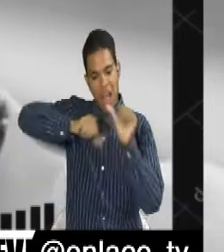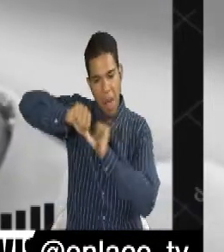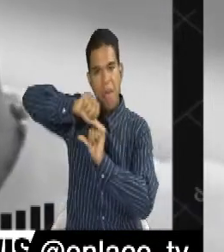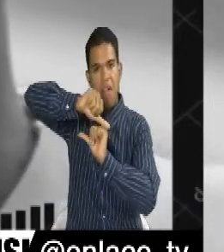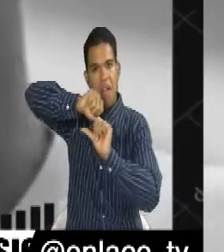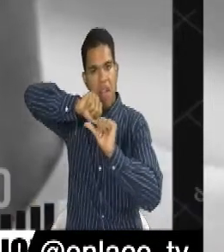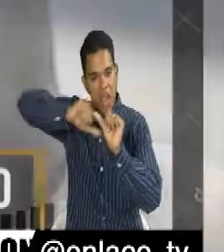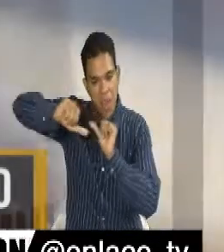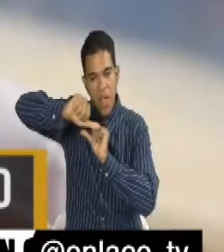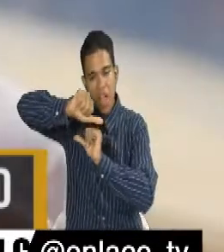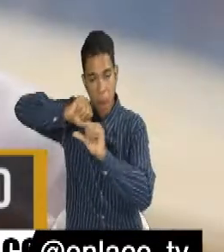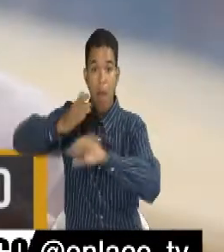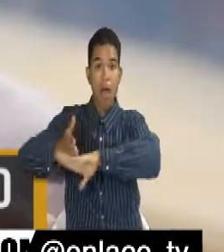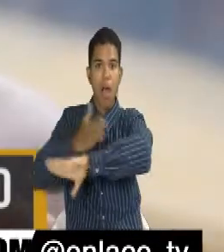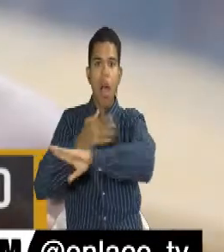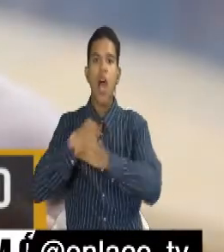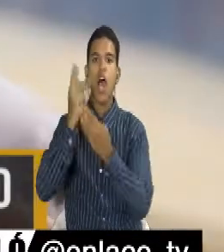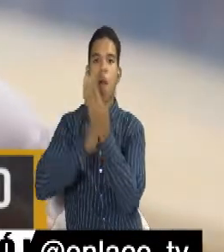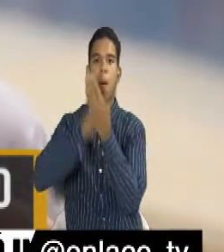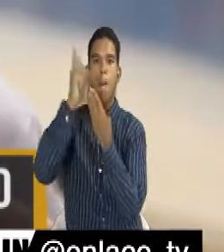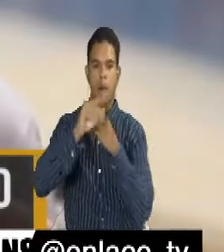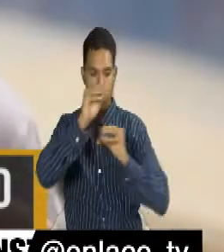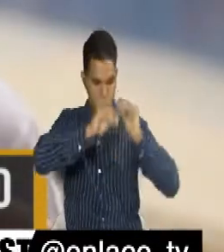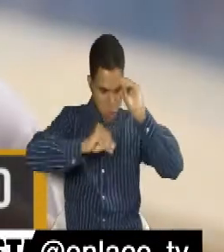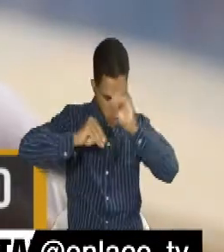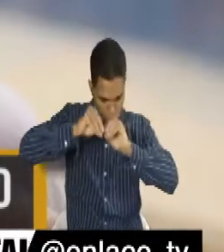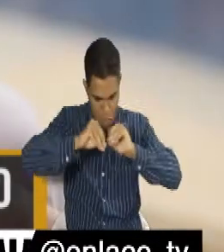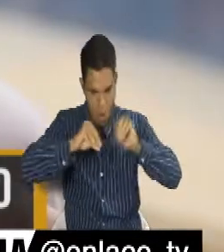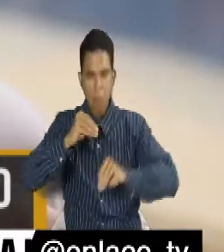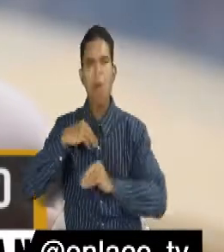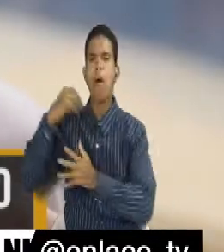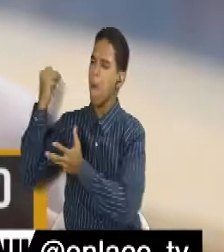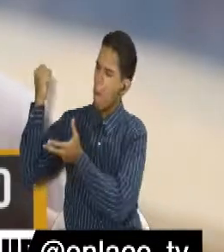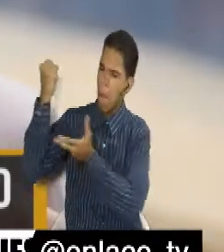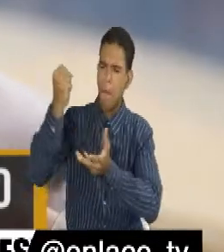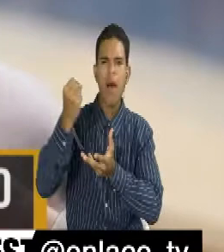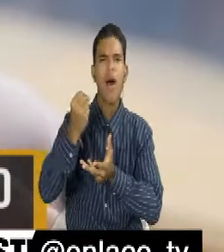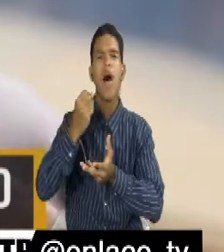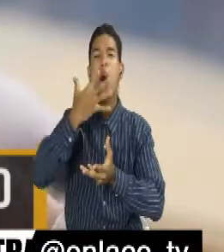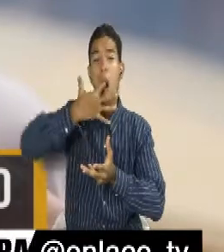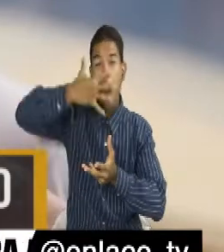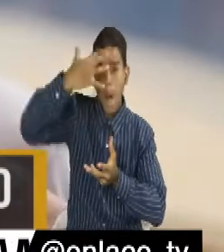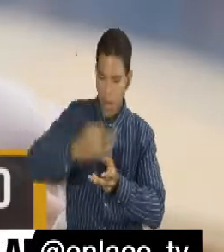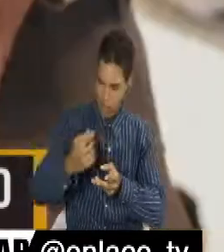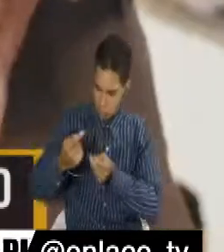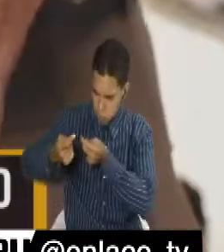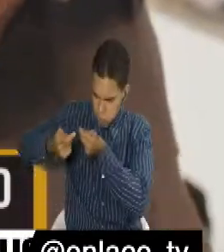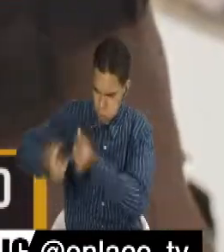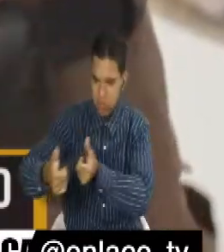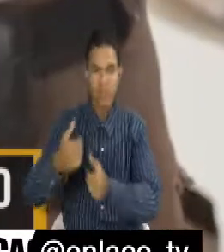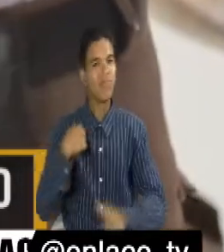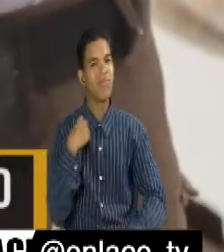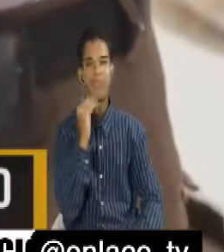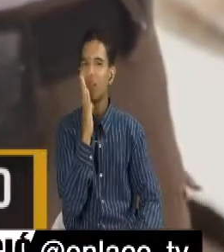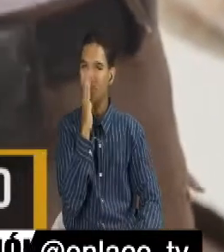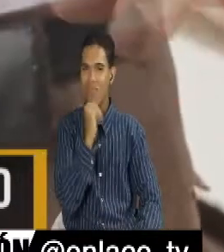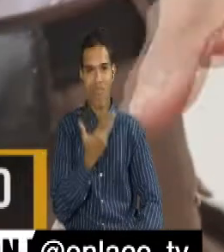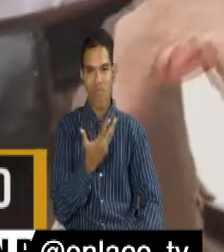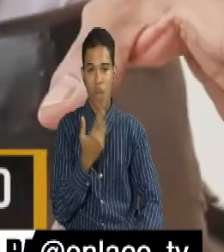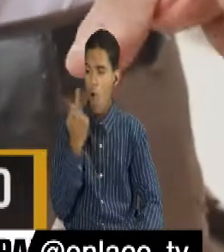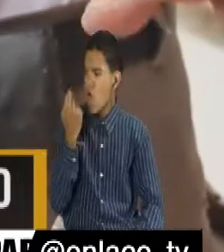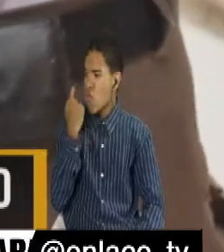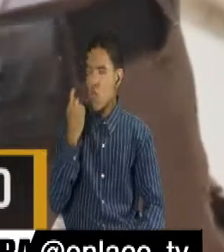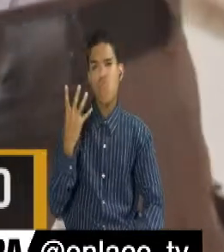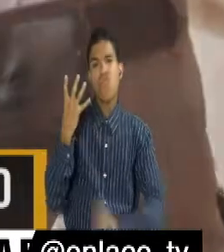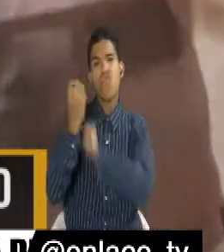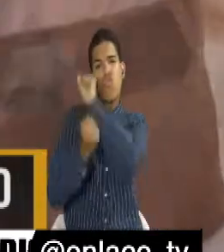ahí llegaba. Pagaban un poco de plata y uno se ponía bravo porque estaban pagando plata y no se hacían las cosas. Hasta hace 4 años Cadena